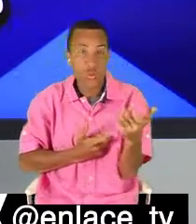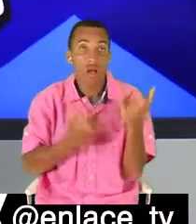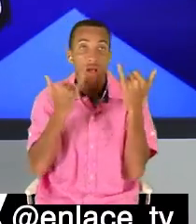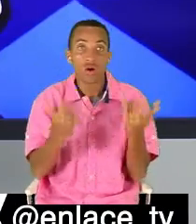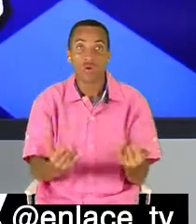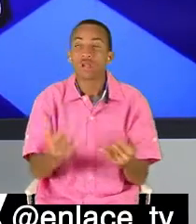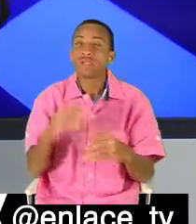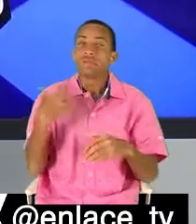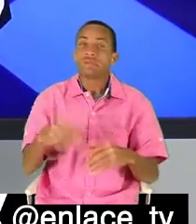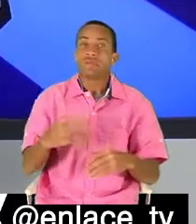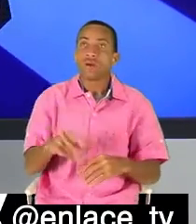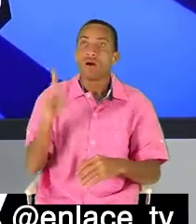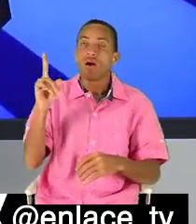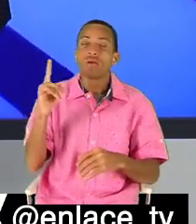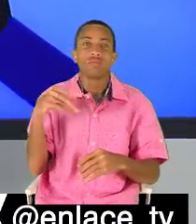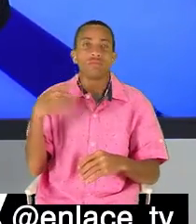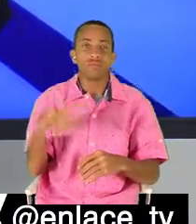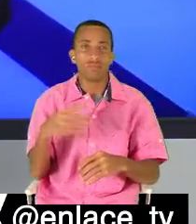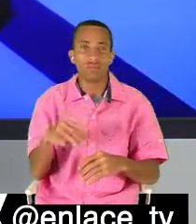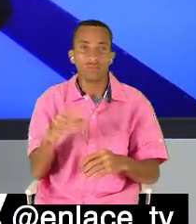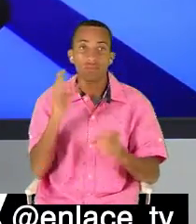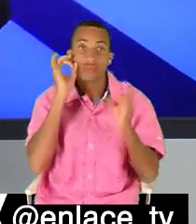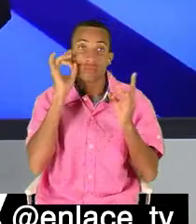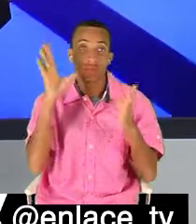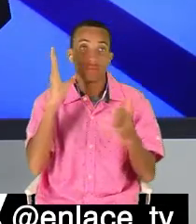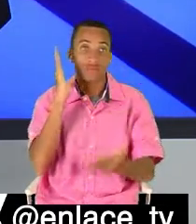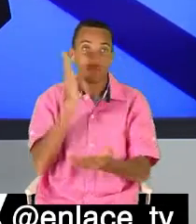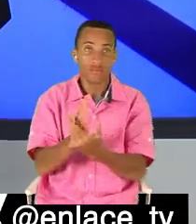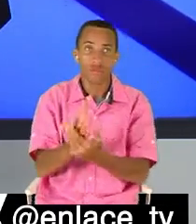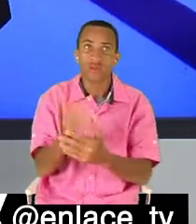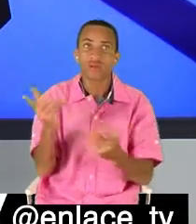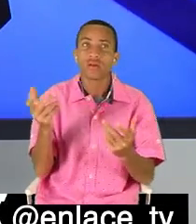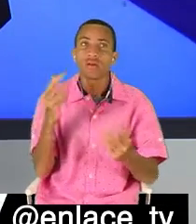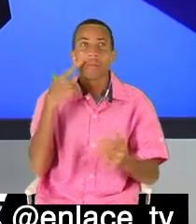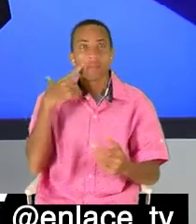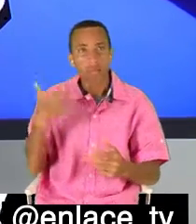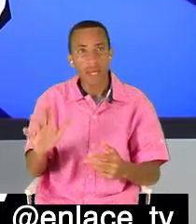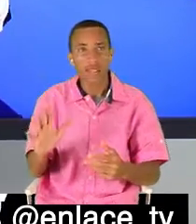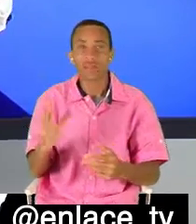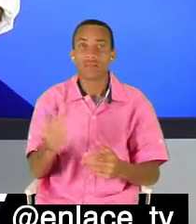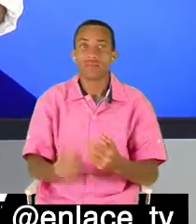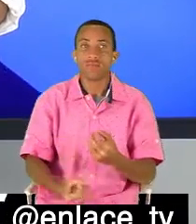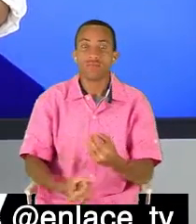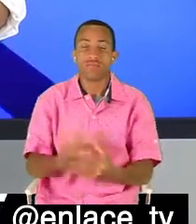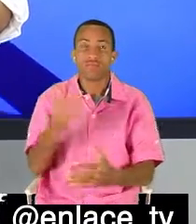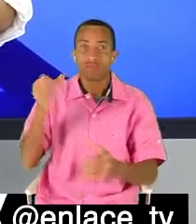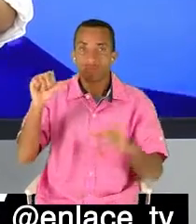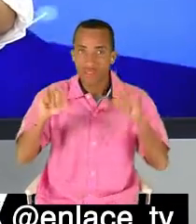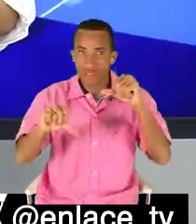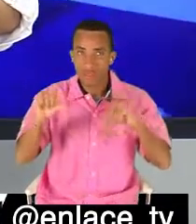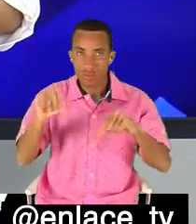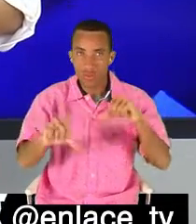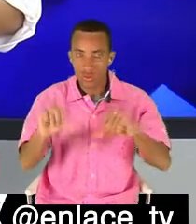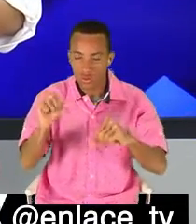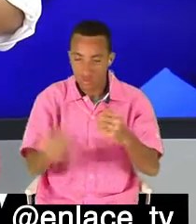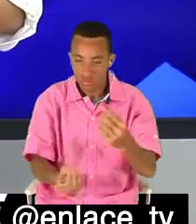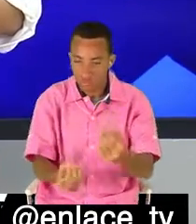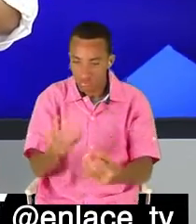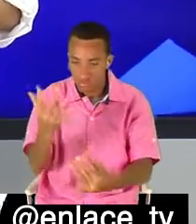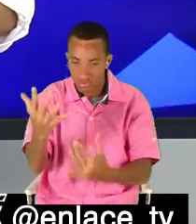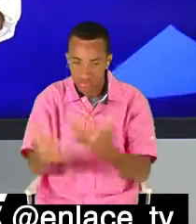están atendiendo una emergencia registrada en este sector, al parecer por la emanación de un químico de una fábrica ubicada